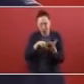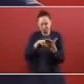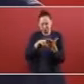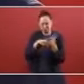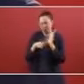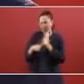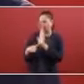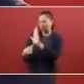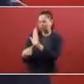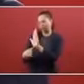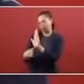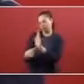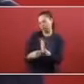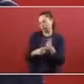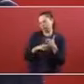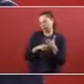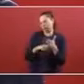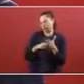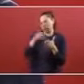no se transparenta.